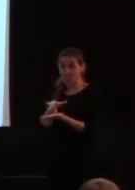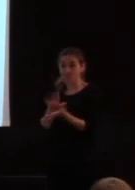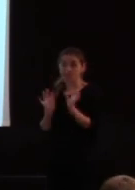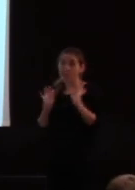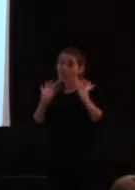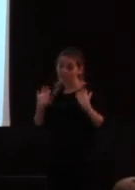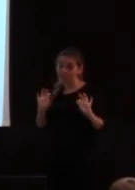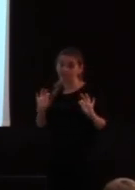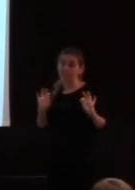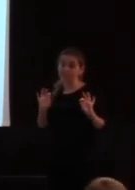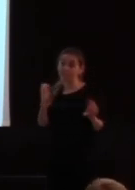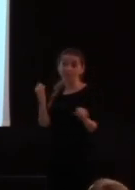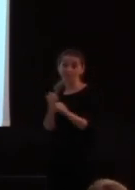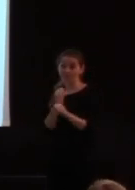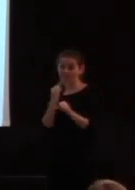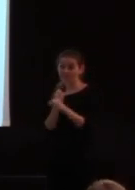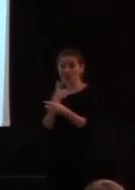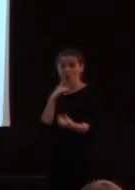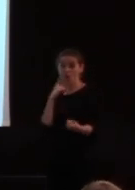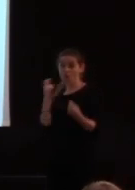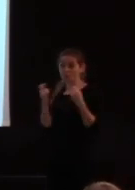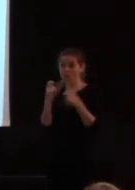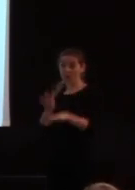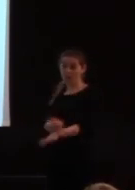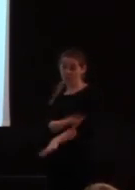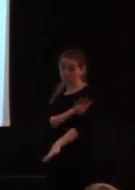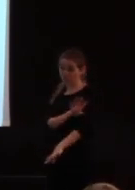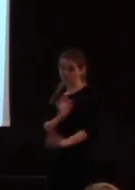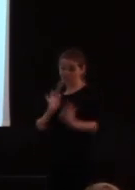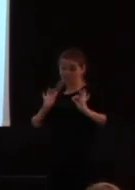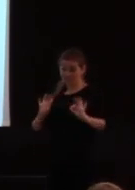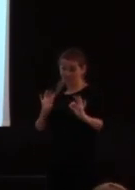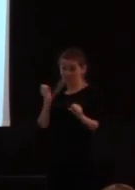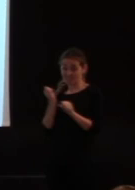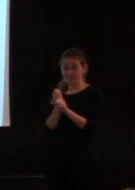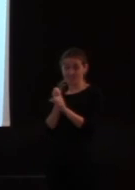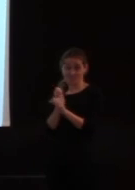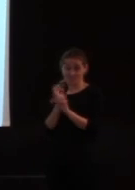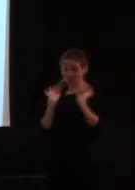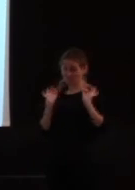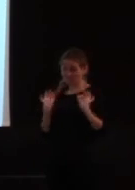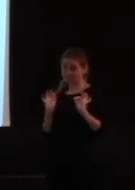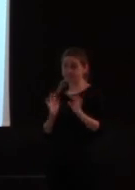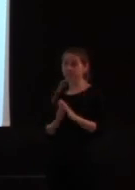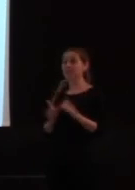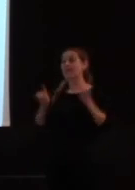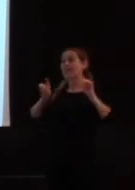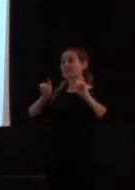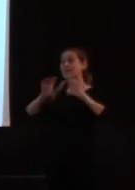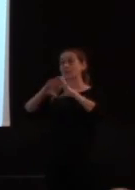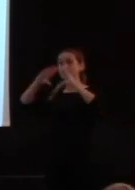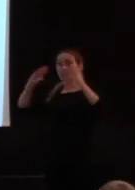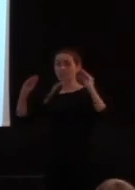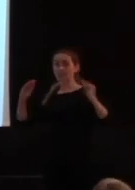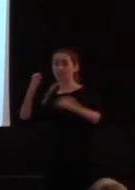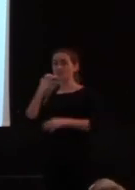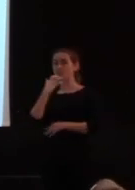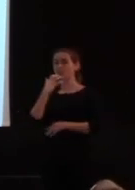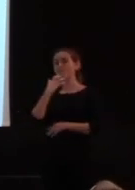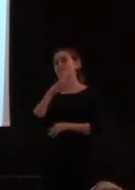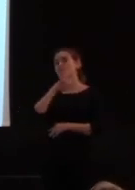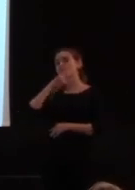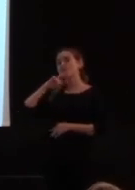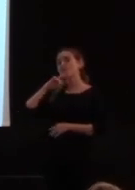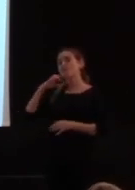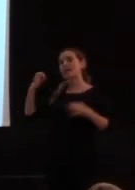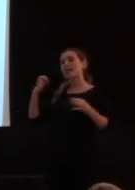trabajo, nada más que el trabajo, tanto con cuerpo emocional. En la enseñanza universitaria, por ejemplo, se valora mucho más